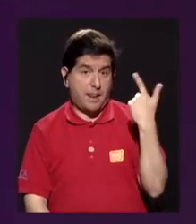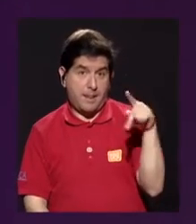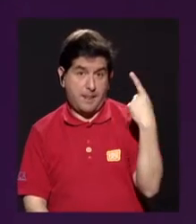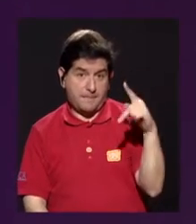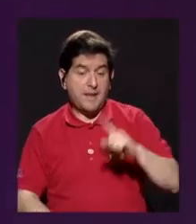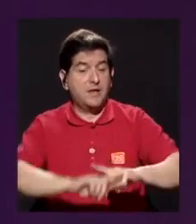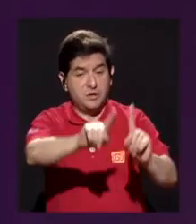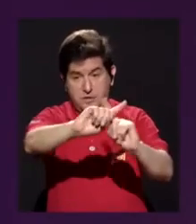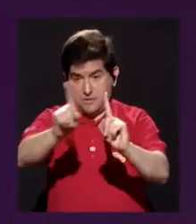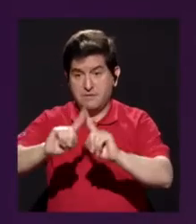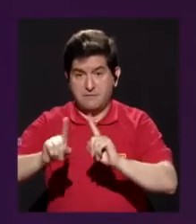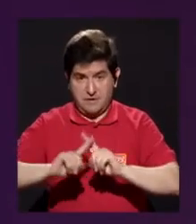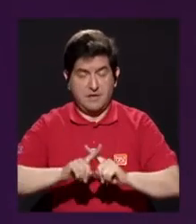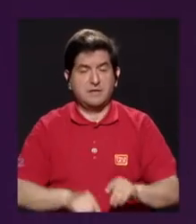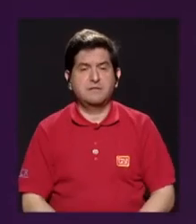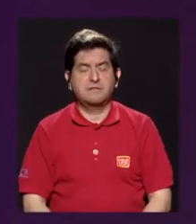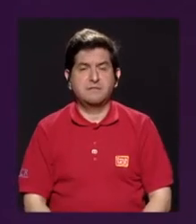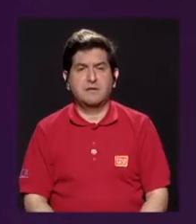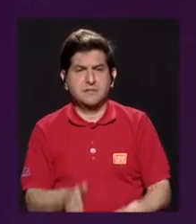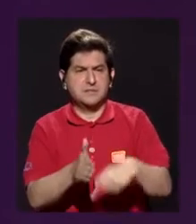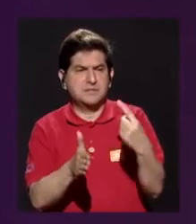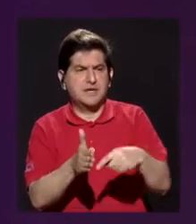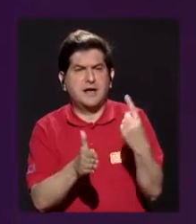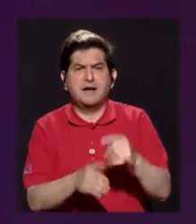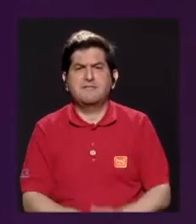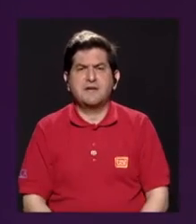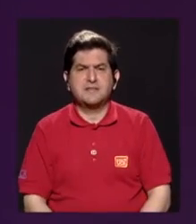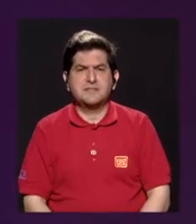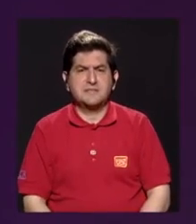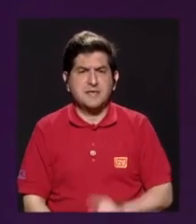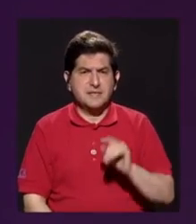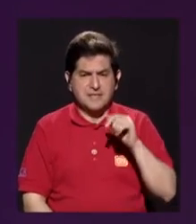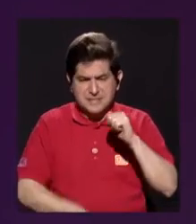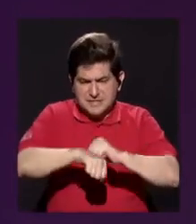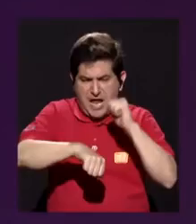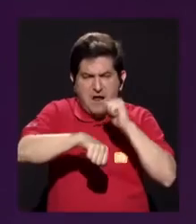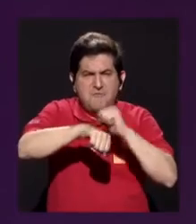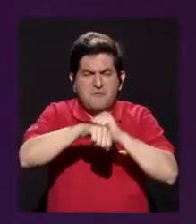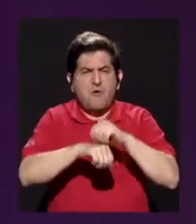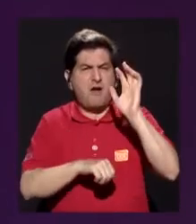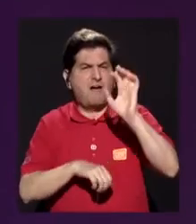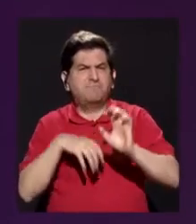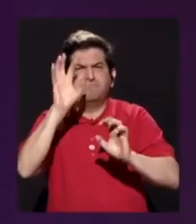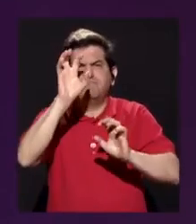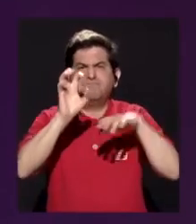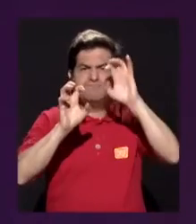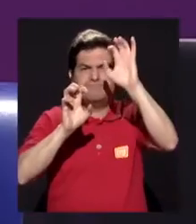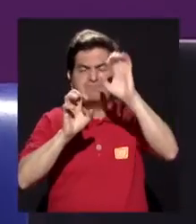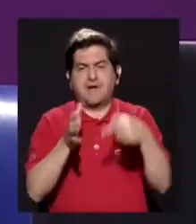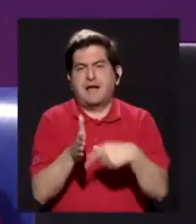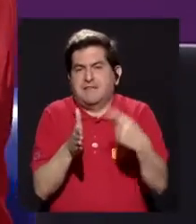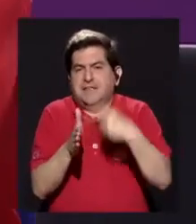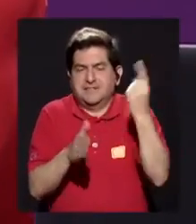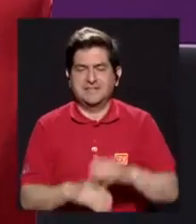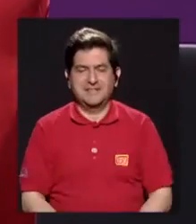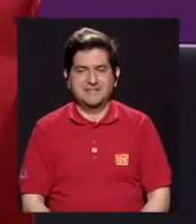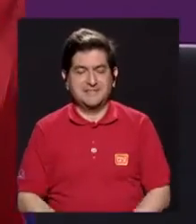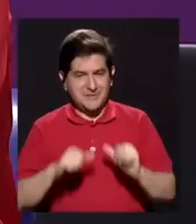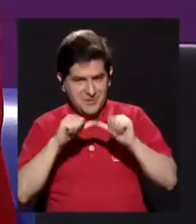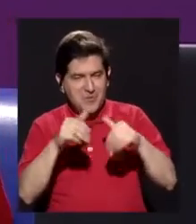es diferente, a veces es prácticamente una escalada en roca, ¿verdad? Con las bien, manos, está bien, etcétera. Ahora continuamos con eso.